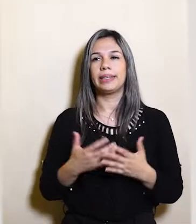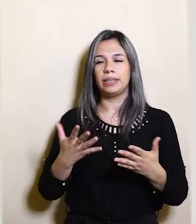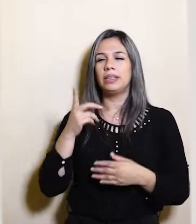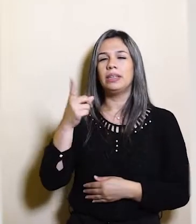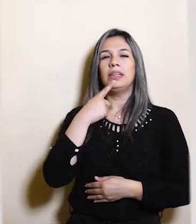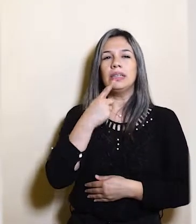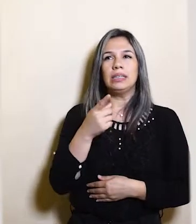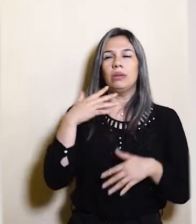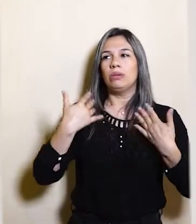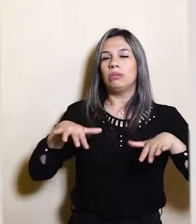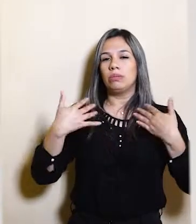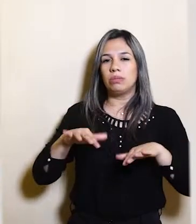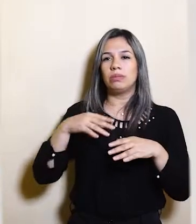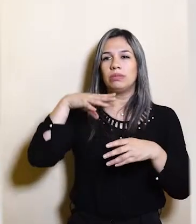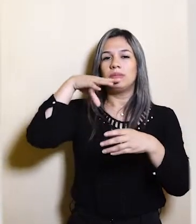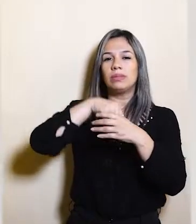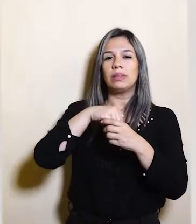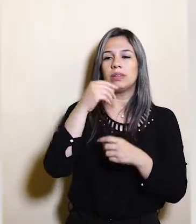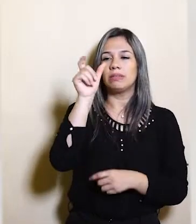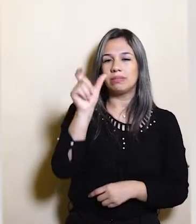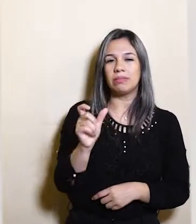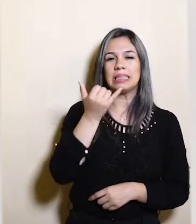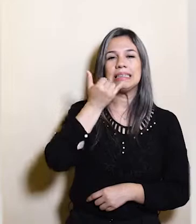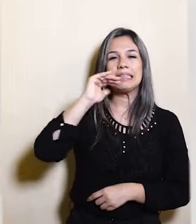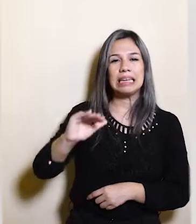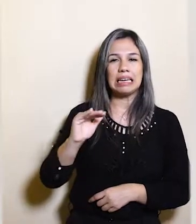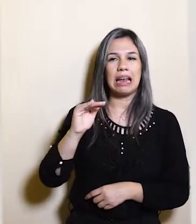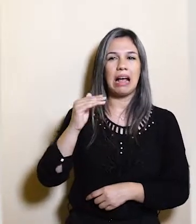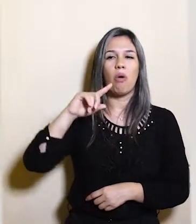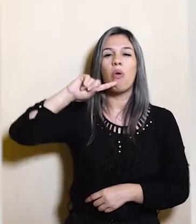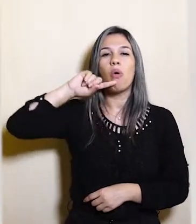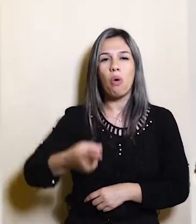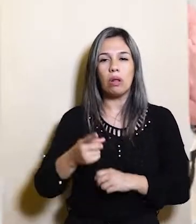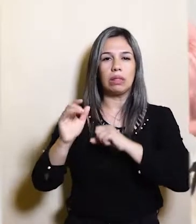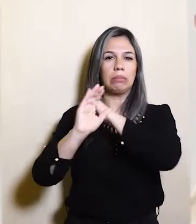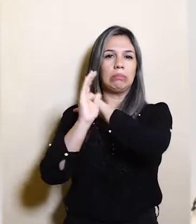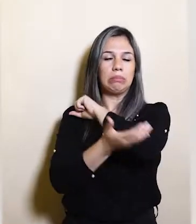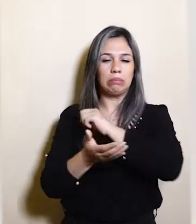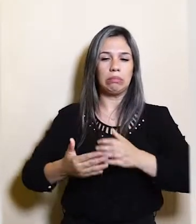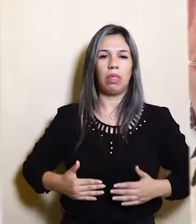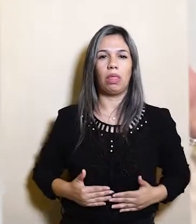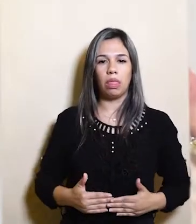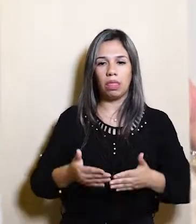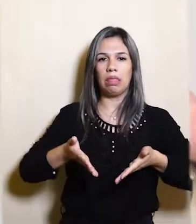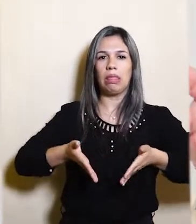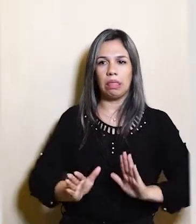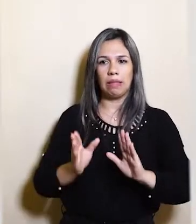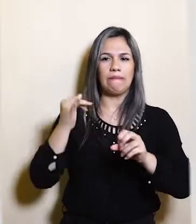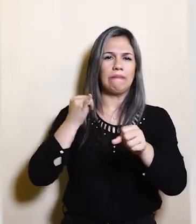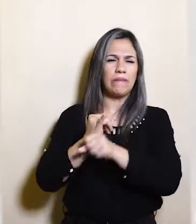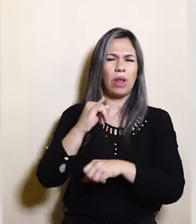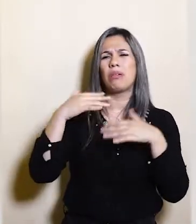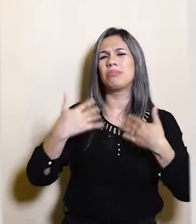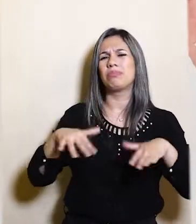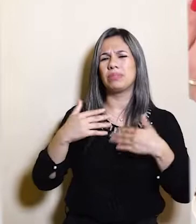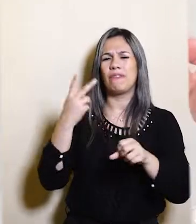que es devastador lo que sucede con una niña que es forzada a ser madre, que fue violentada, porque hay casos tremendos de niñas